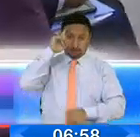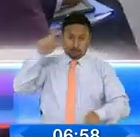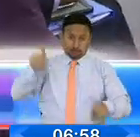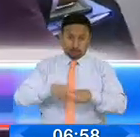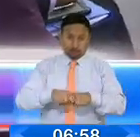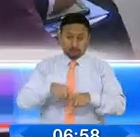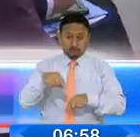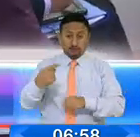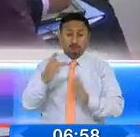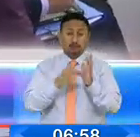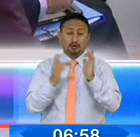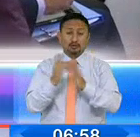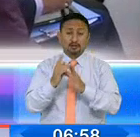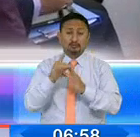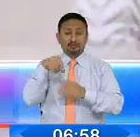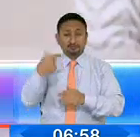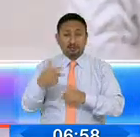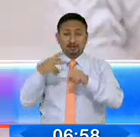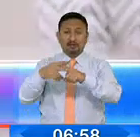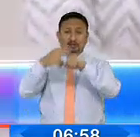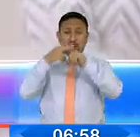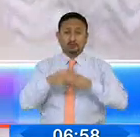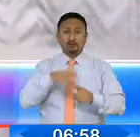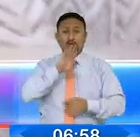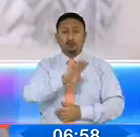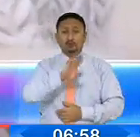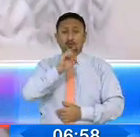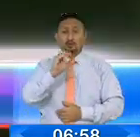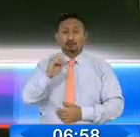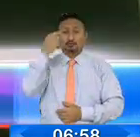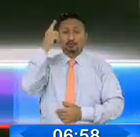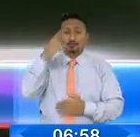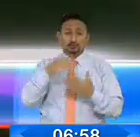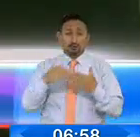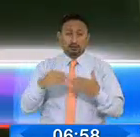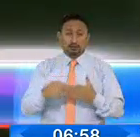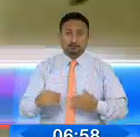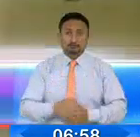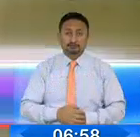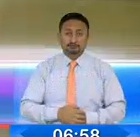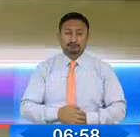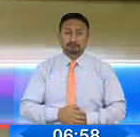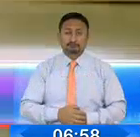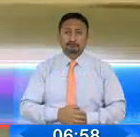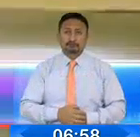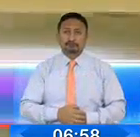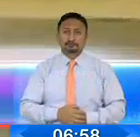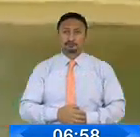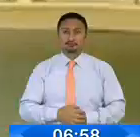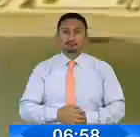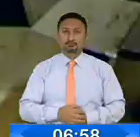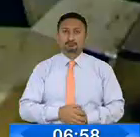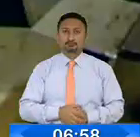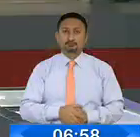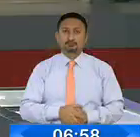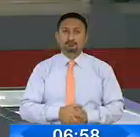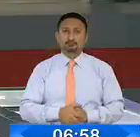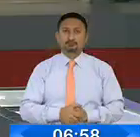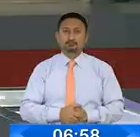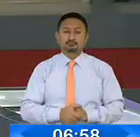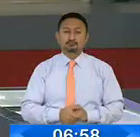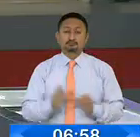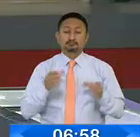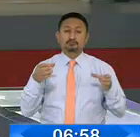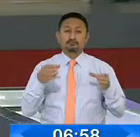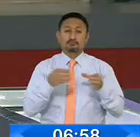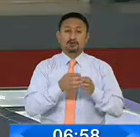abril recibir el próximo desembolso de 400 billones de dólares, informó Valeria Navarro. La Asociación